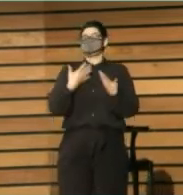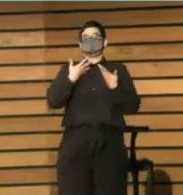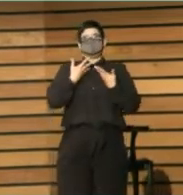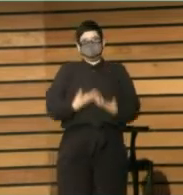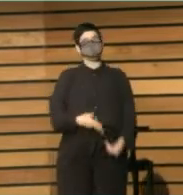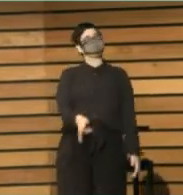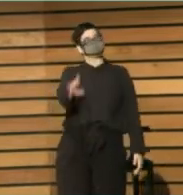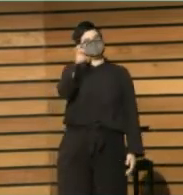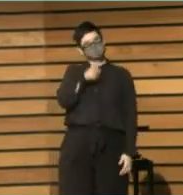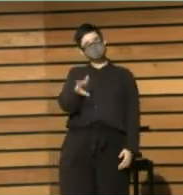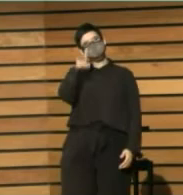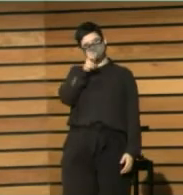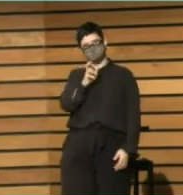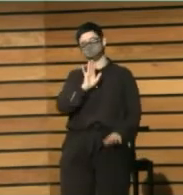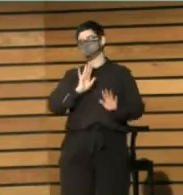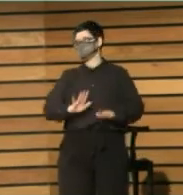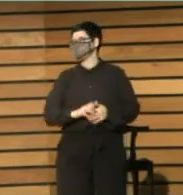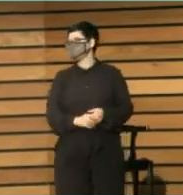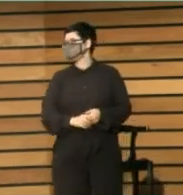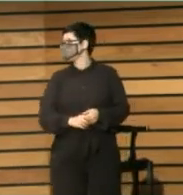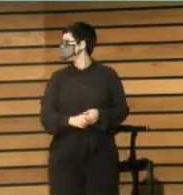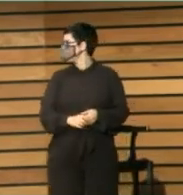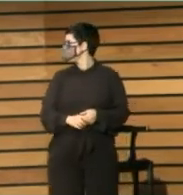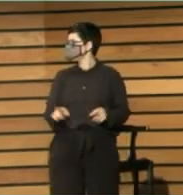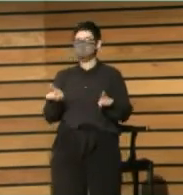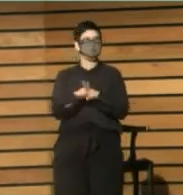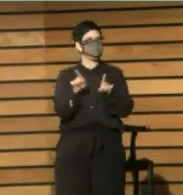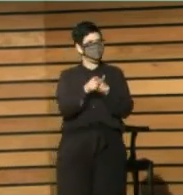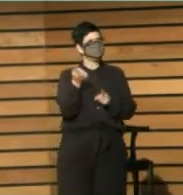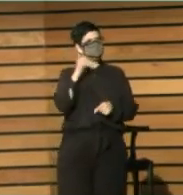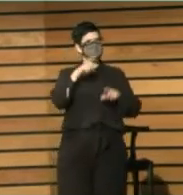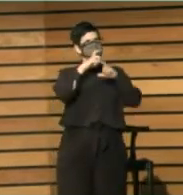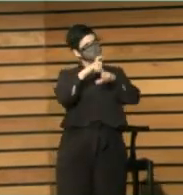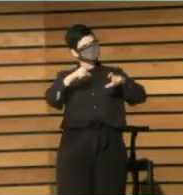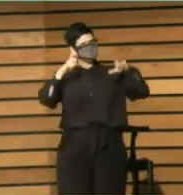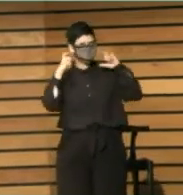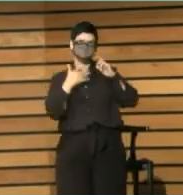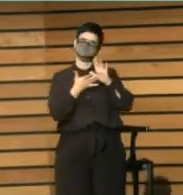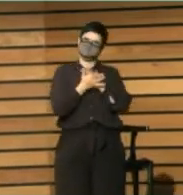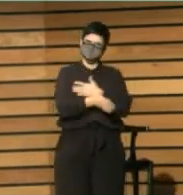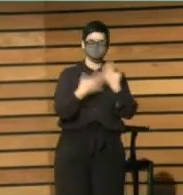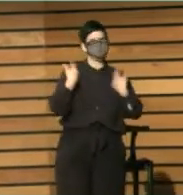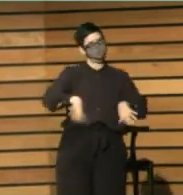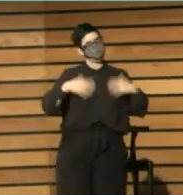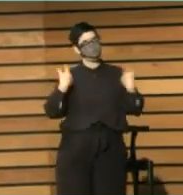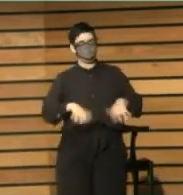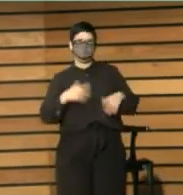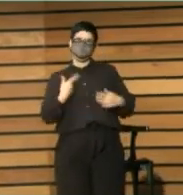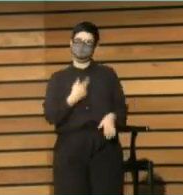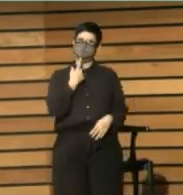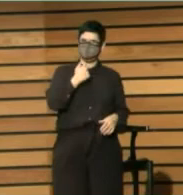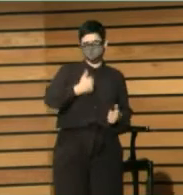Respiro. Oye, que también estoy con esto, que no es moco de pavo.